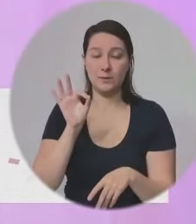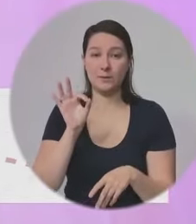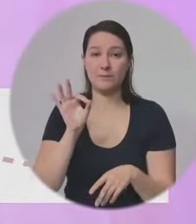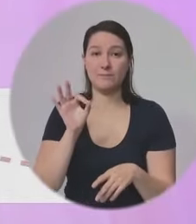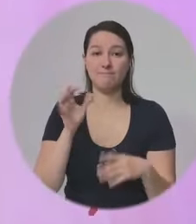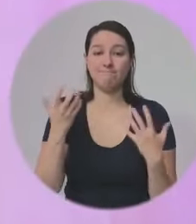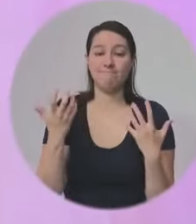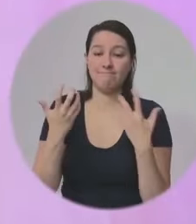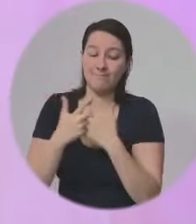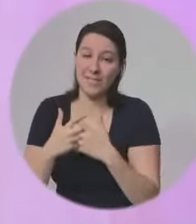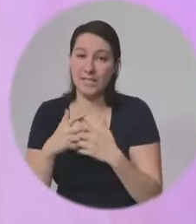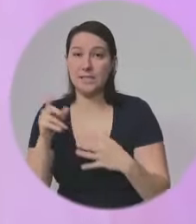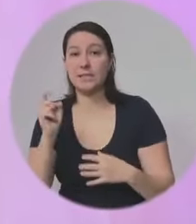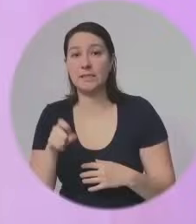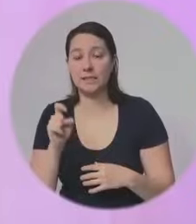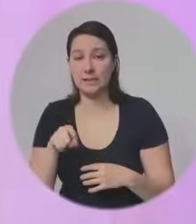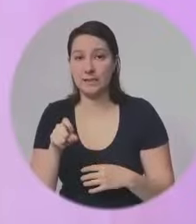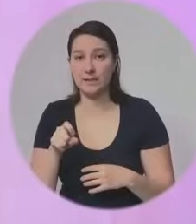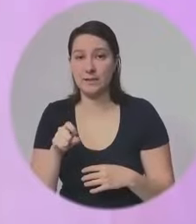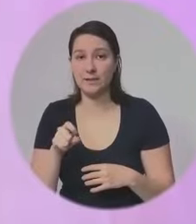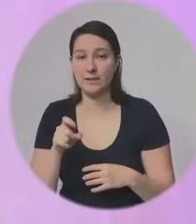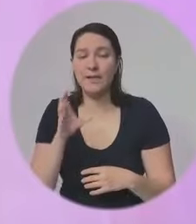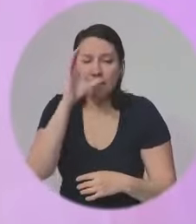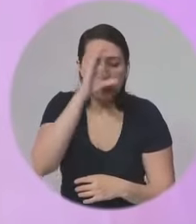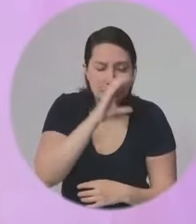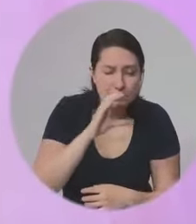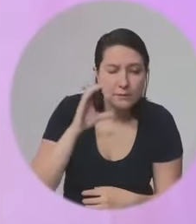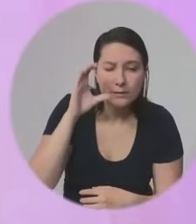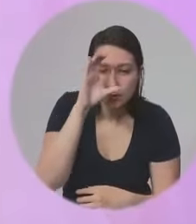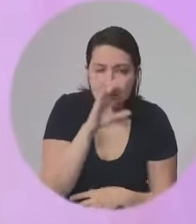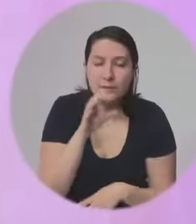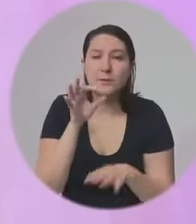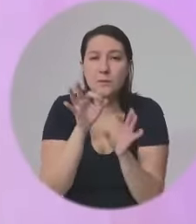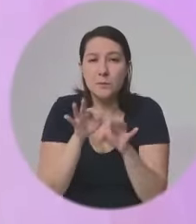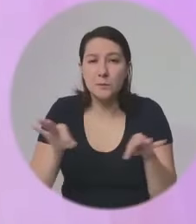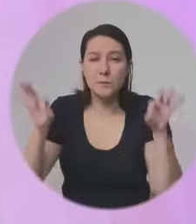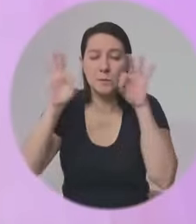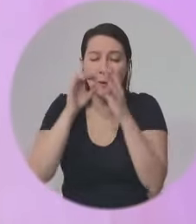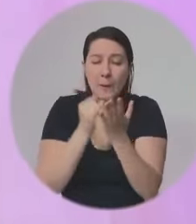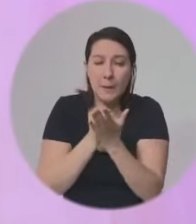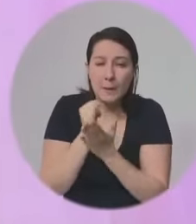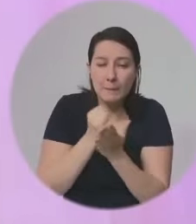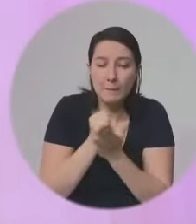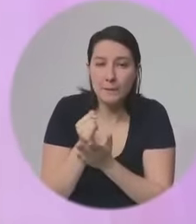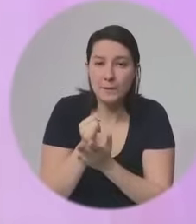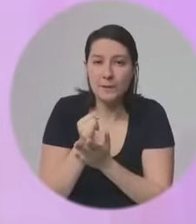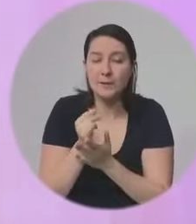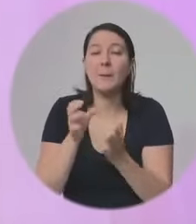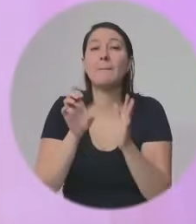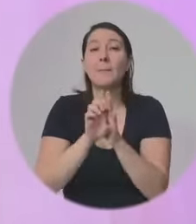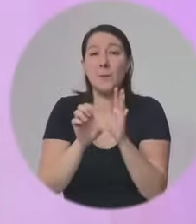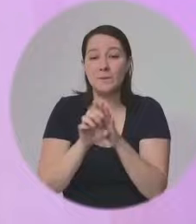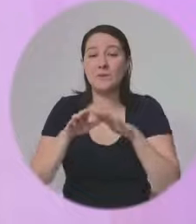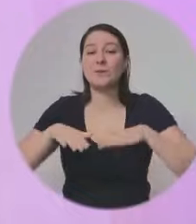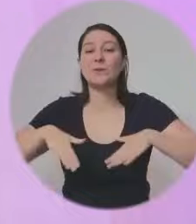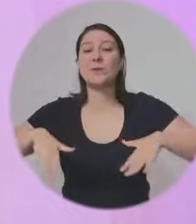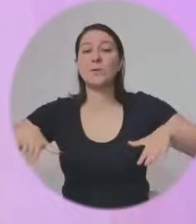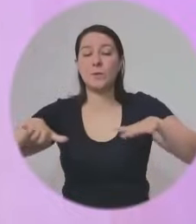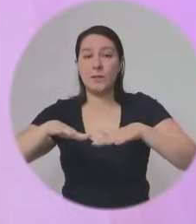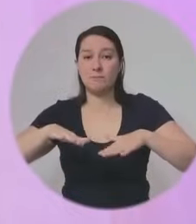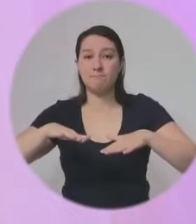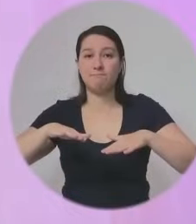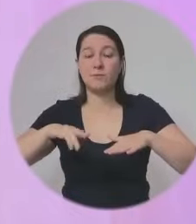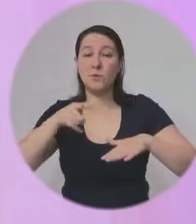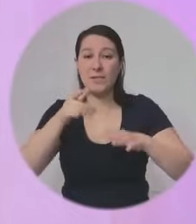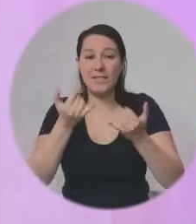ustedes tengan las búsquedas siempre son importantes dependiendo también de la zona donde ustedes se quieren quedar por qué Porque básicamente